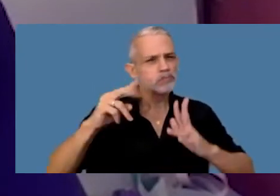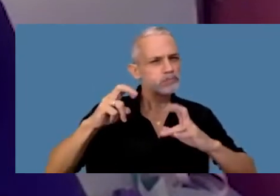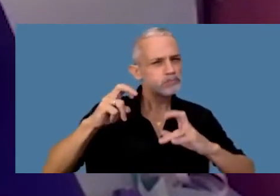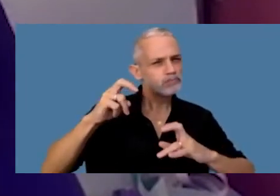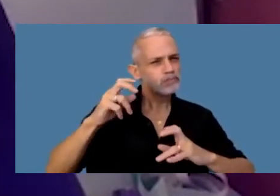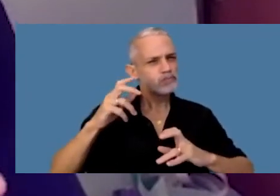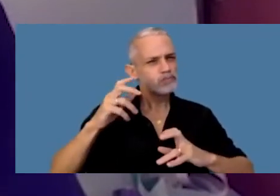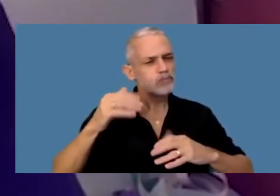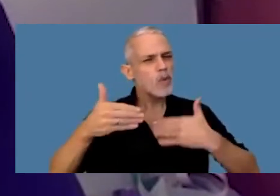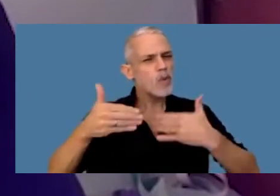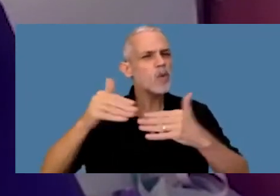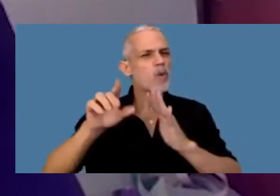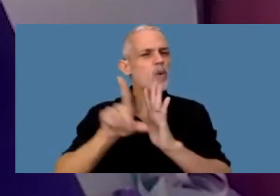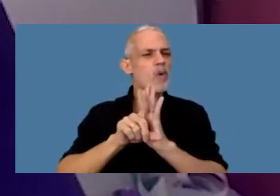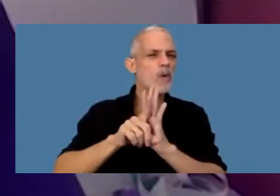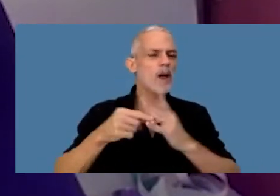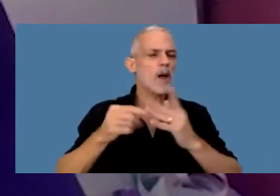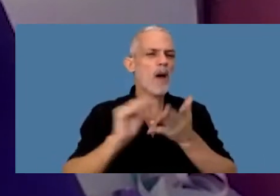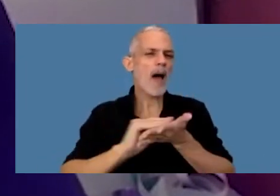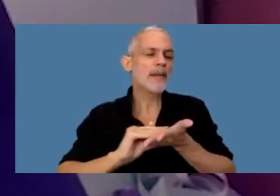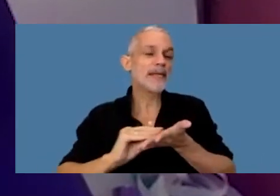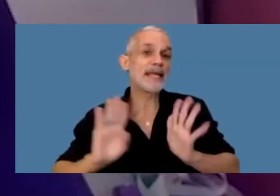En el caso de